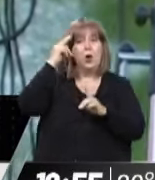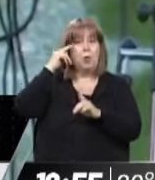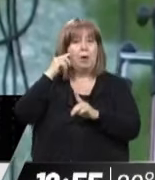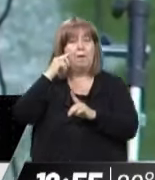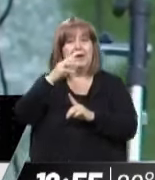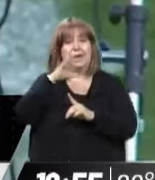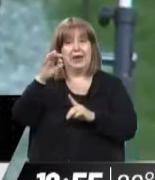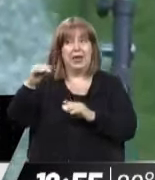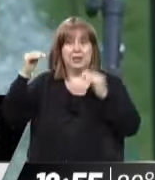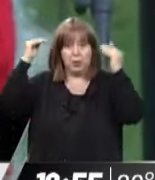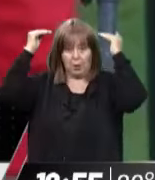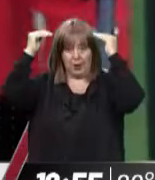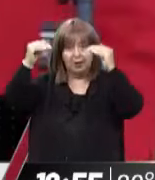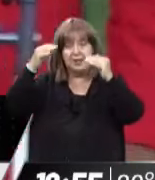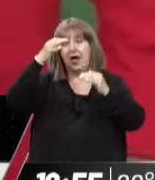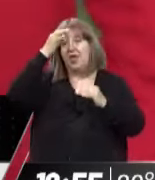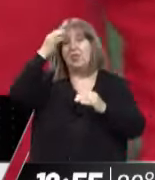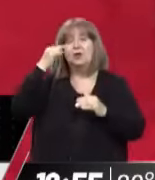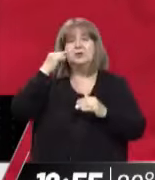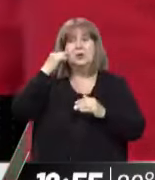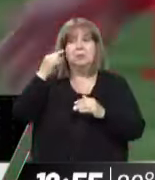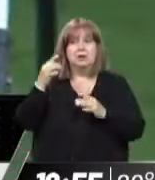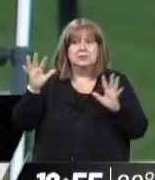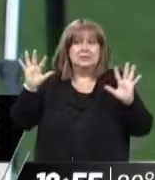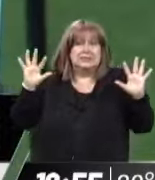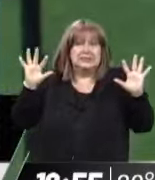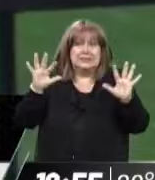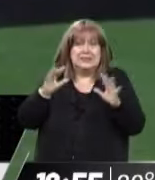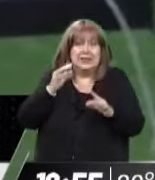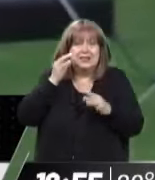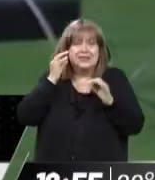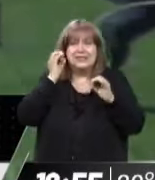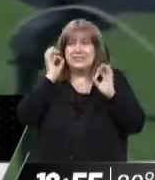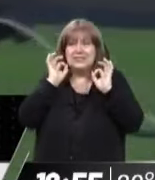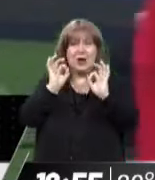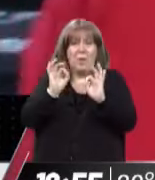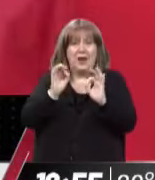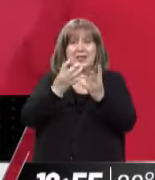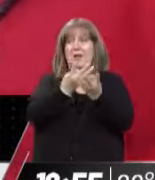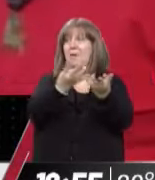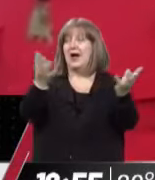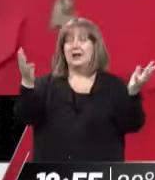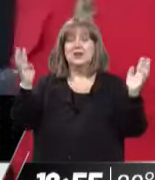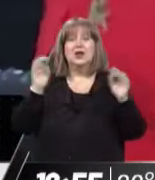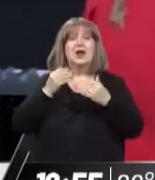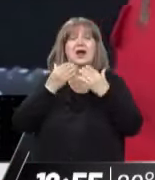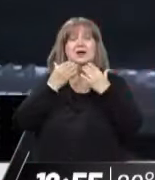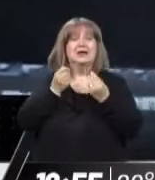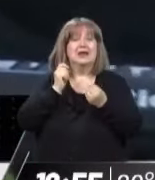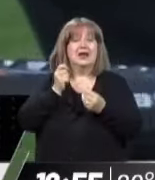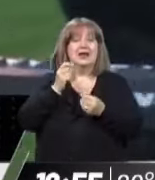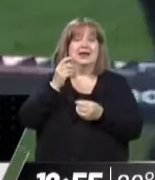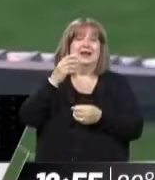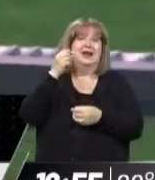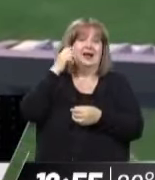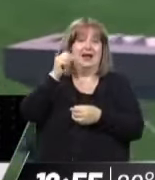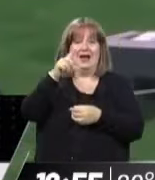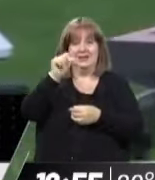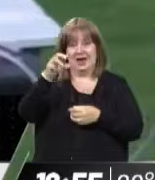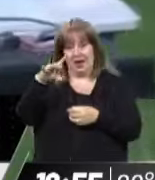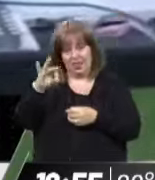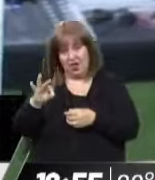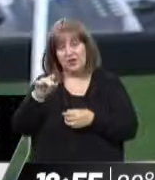9.500 las plateas, 12.500 la plata, y estaba repleto, 40.000 personas. Todo esto es lo que generó Gallardo. El resto es anécdota. El resultado